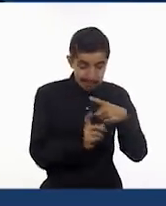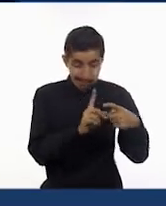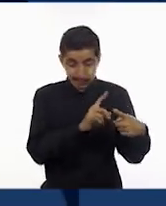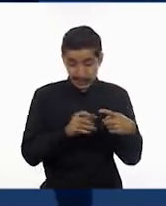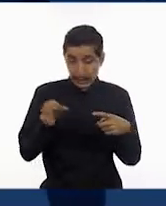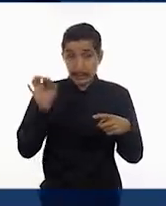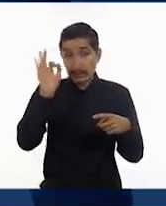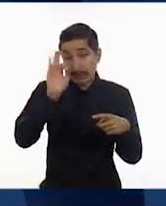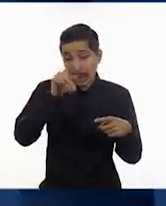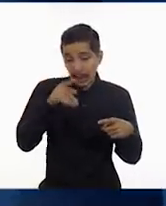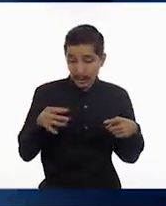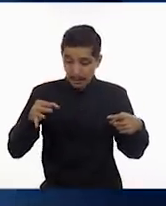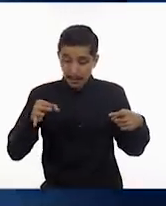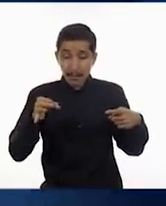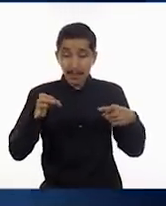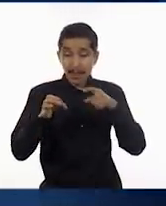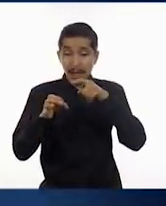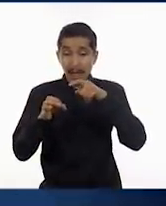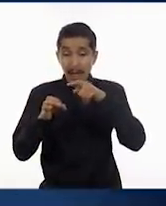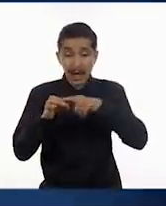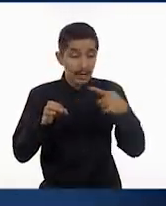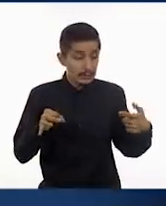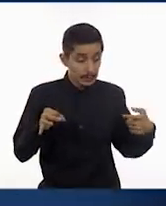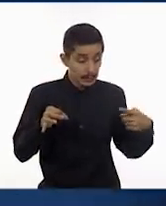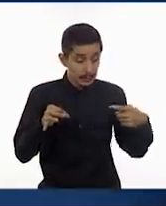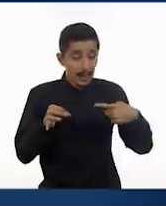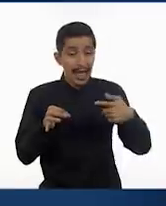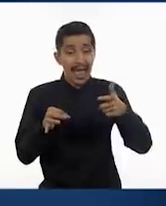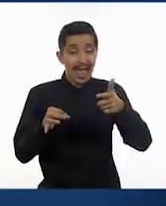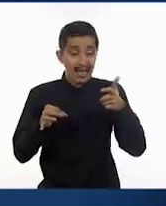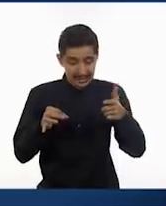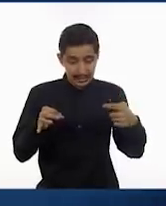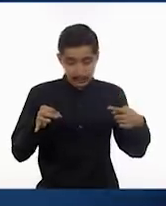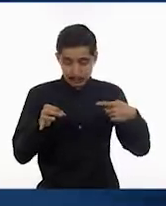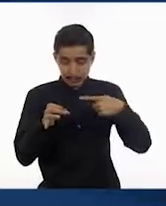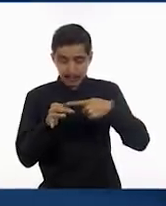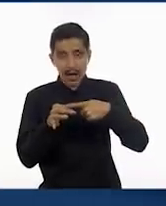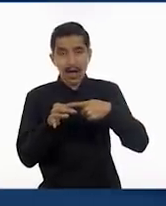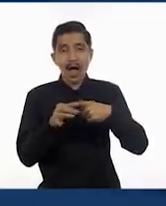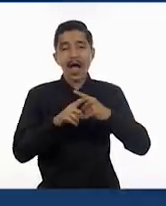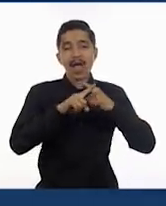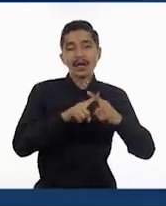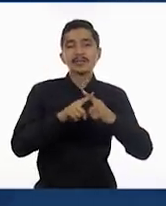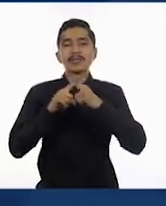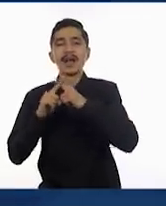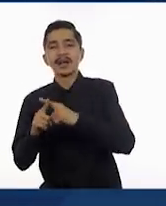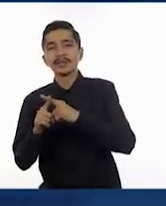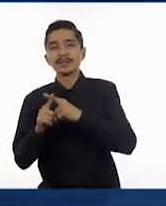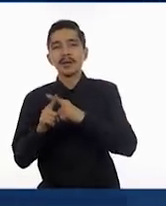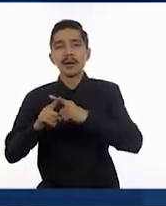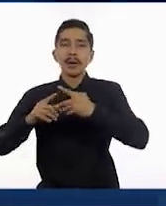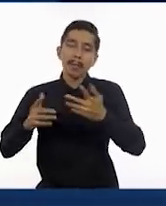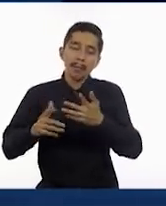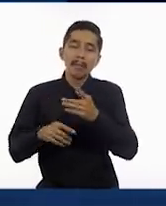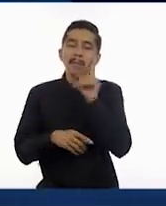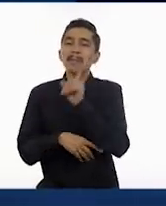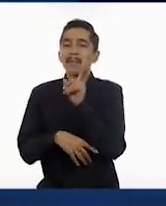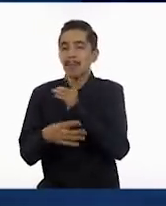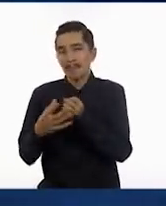espermatozoide que tenga el cromosoma X, pues bueno, la combinación será XX y como mencionaste, María, pues se tendrá una